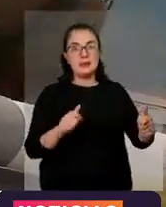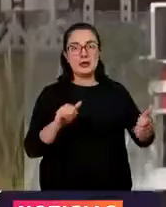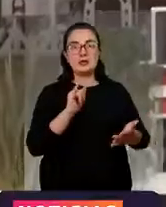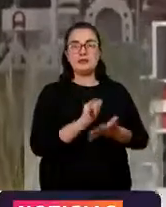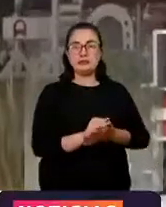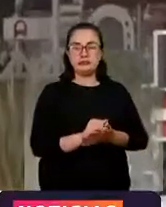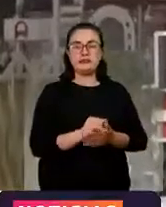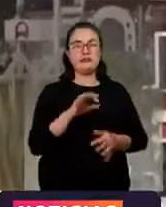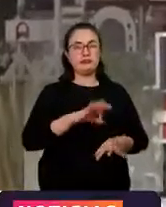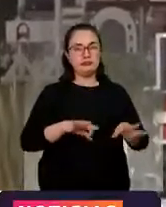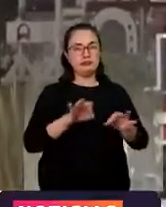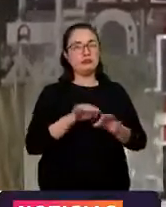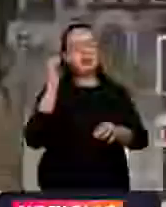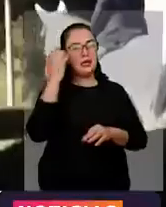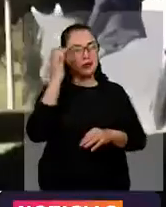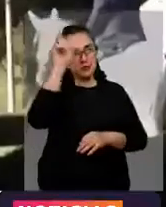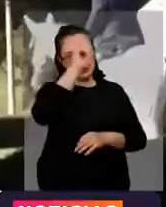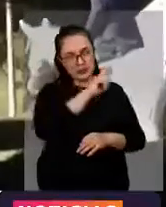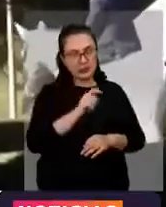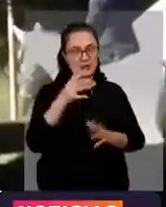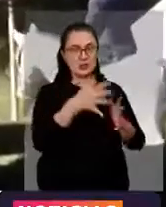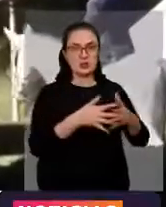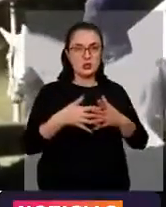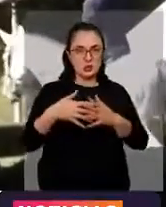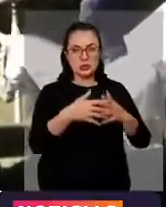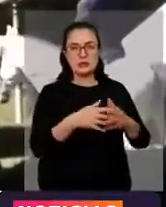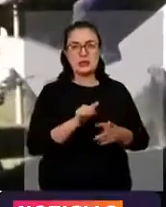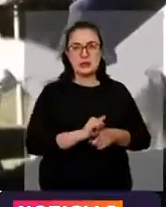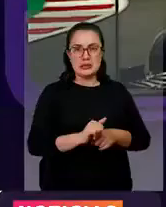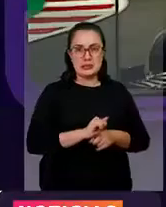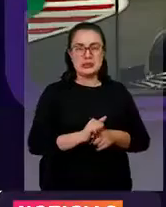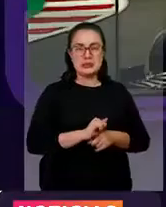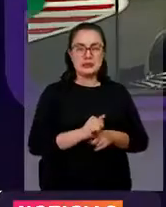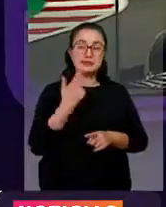Unidos y allí se mantienen entrenando, esperando el gran momento. La tercera.